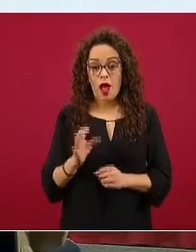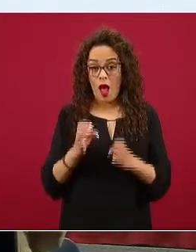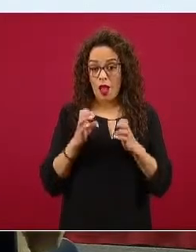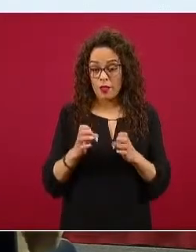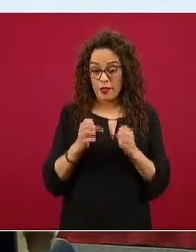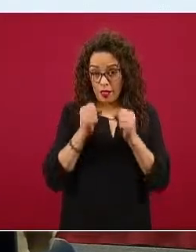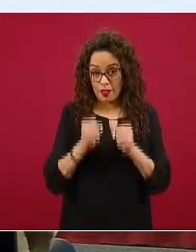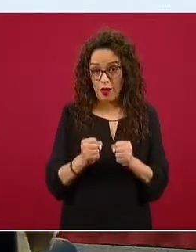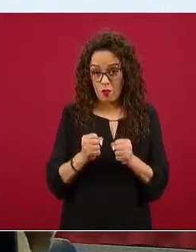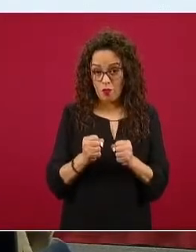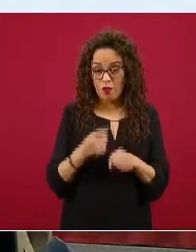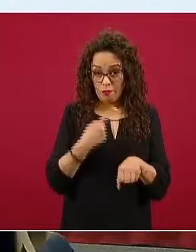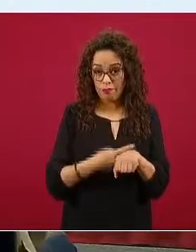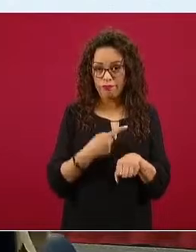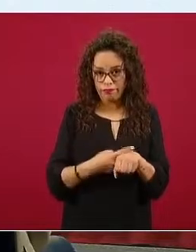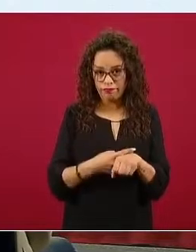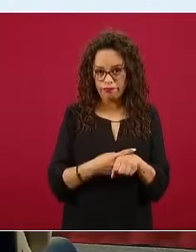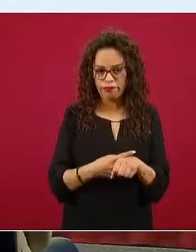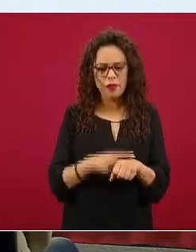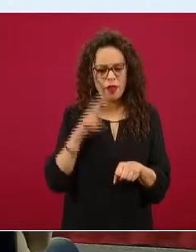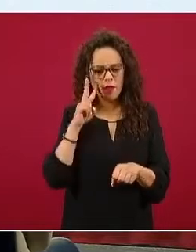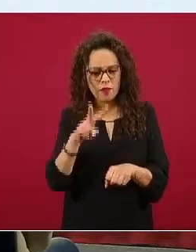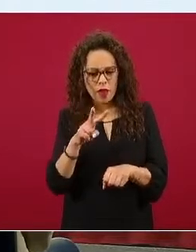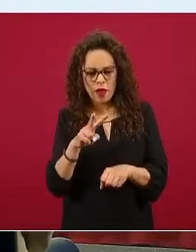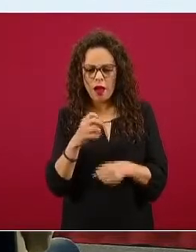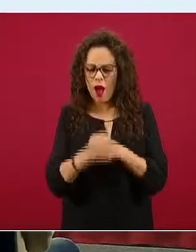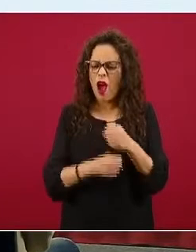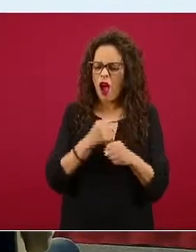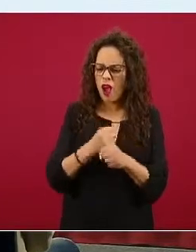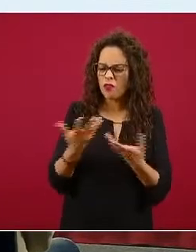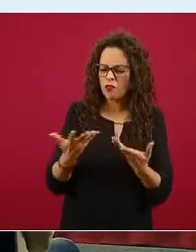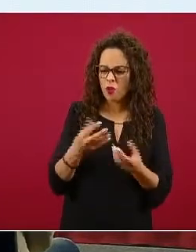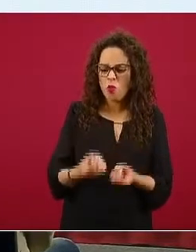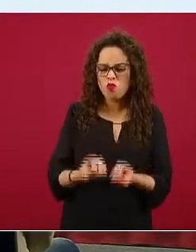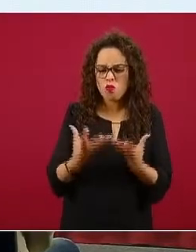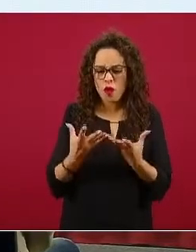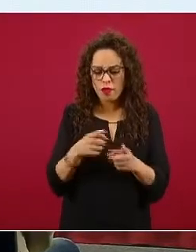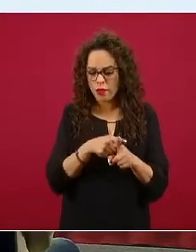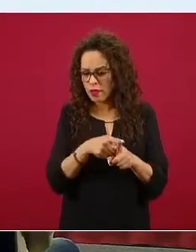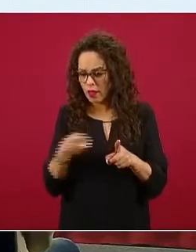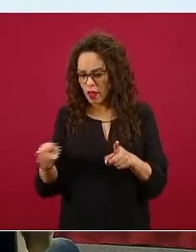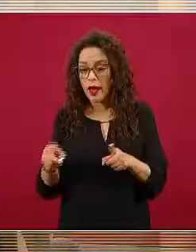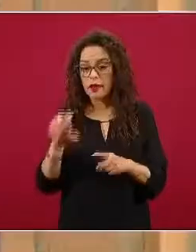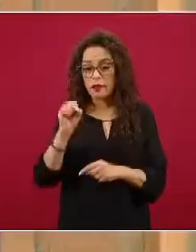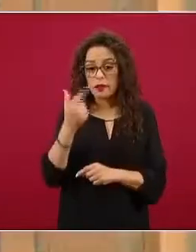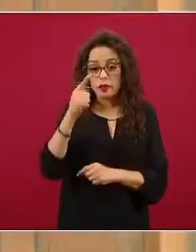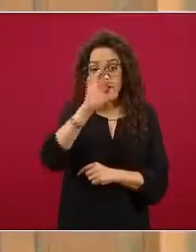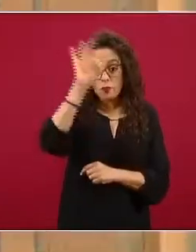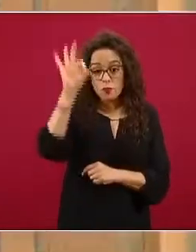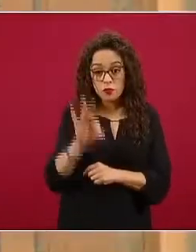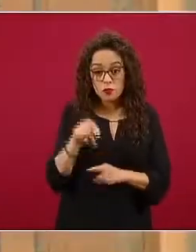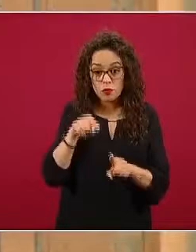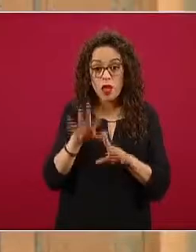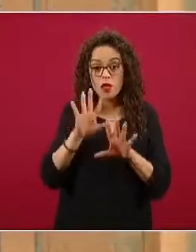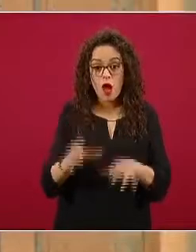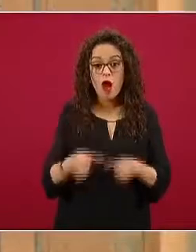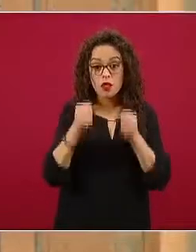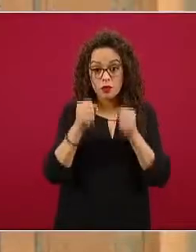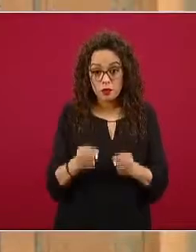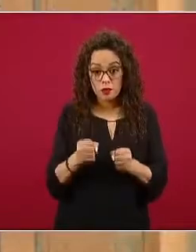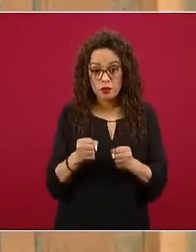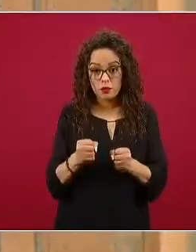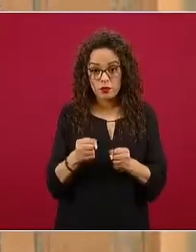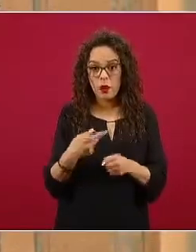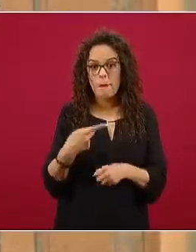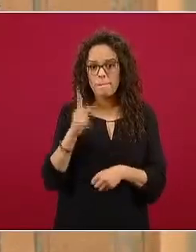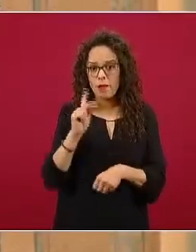grupo de edad y tipo de paciente, vemos que el 67% de todos estos casos han sido casos confirmados